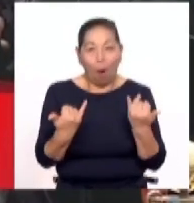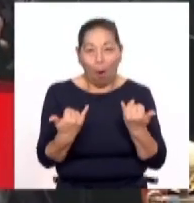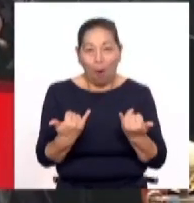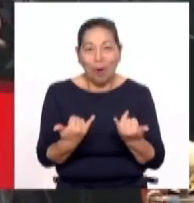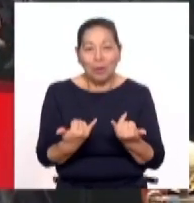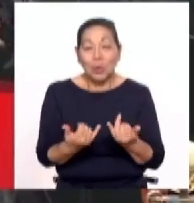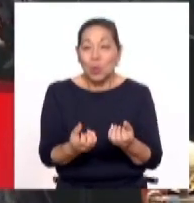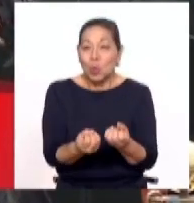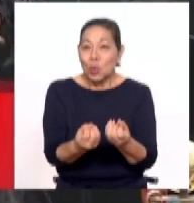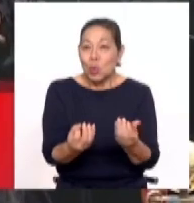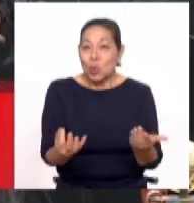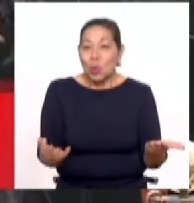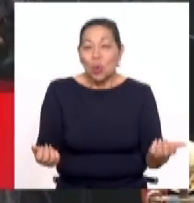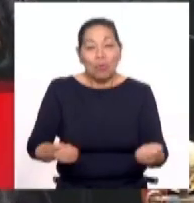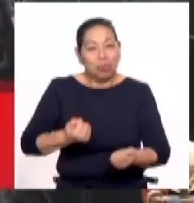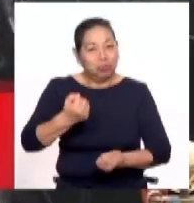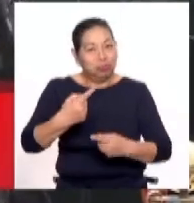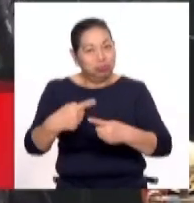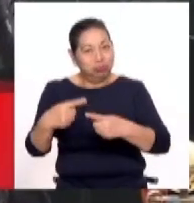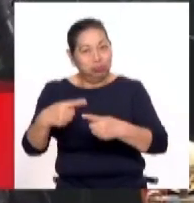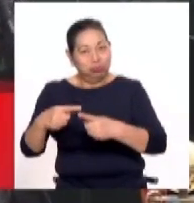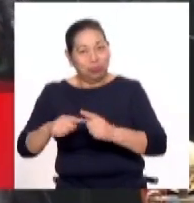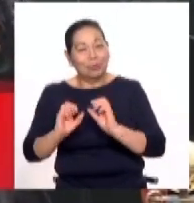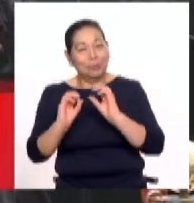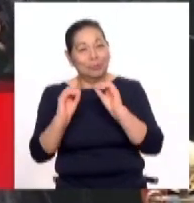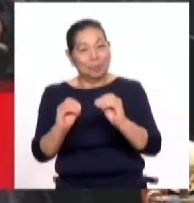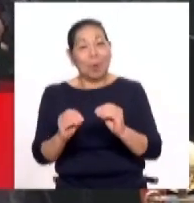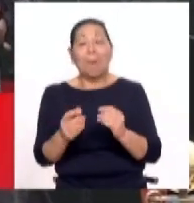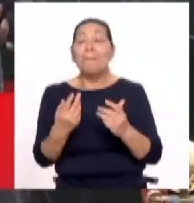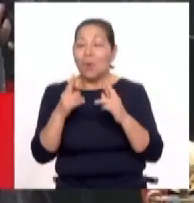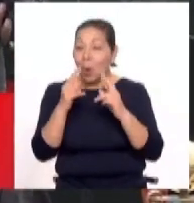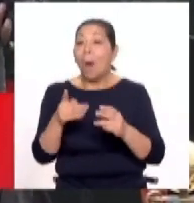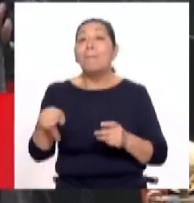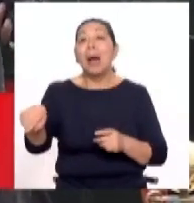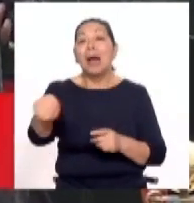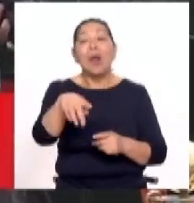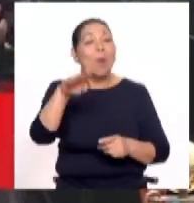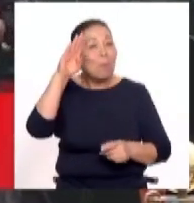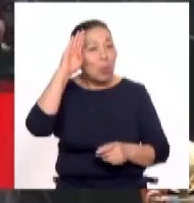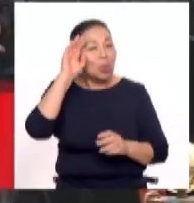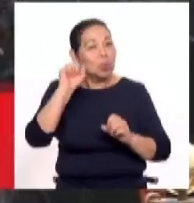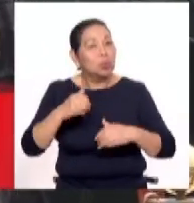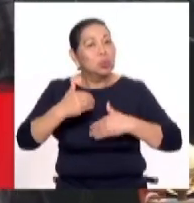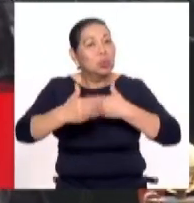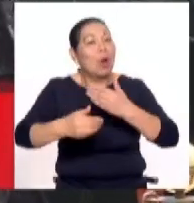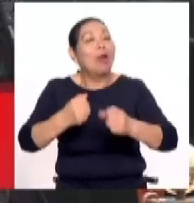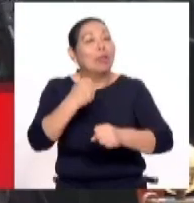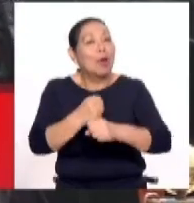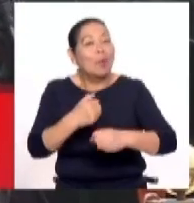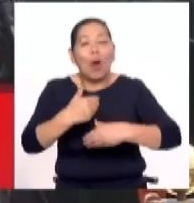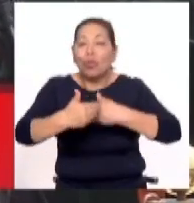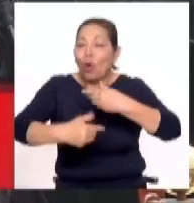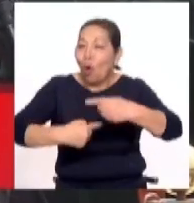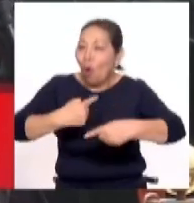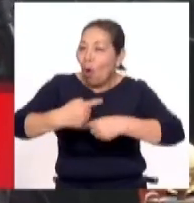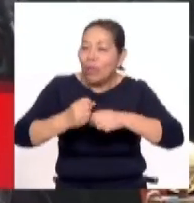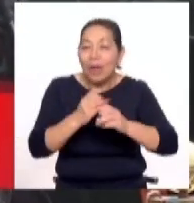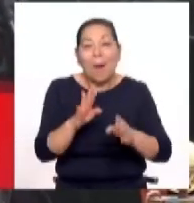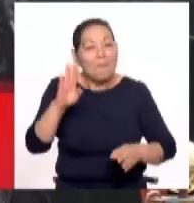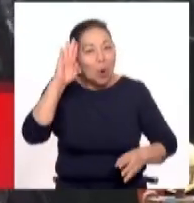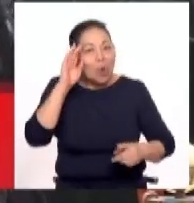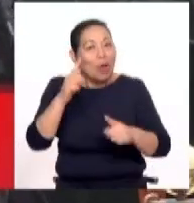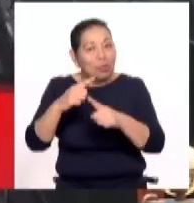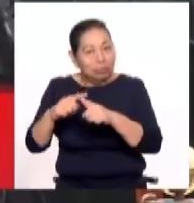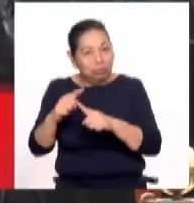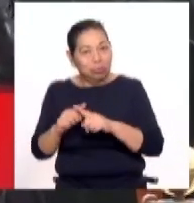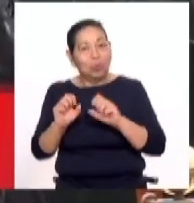esta valiosa flota vehicular que será de mucha utilidad para potenciar el trabajo diario de nuestros